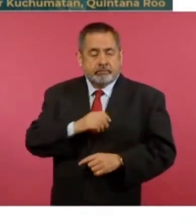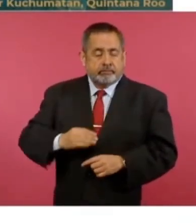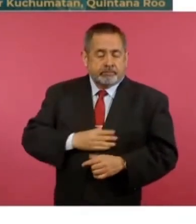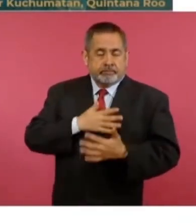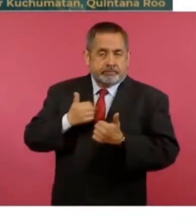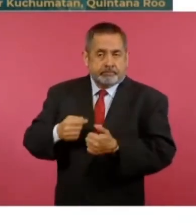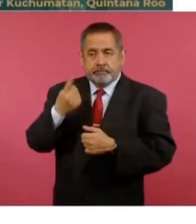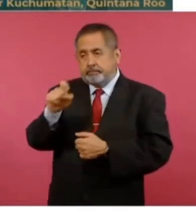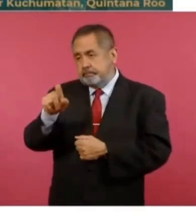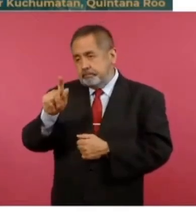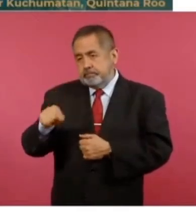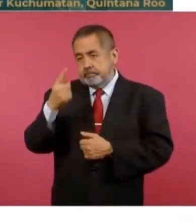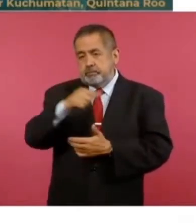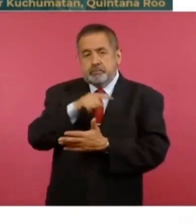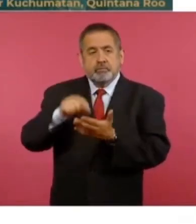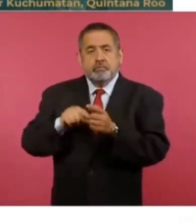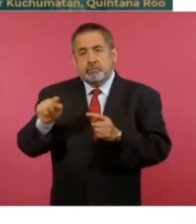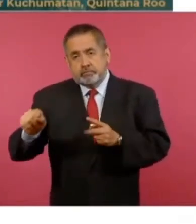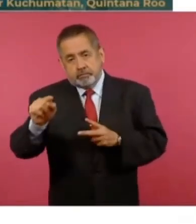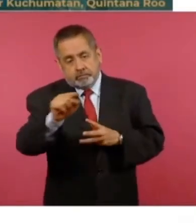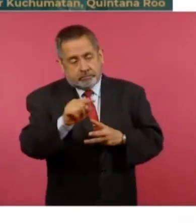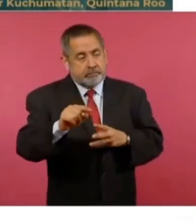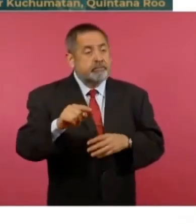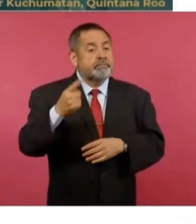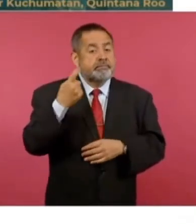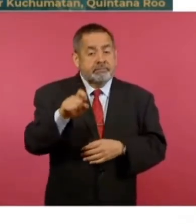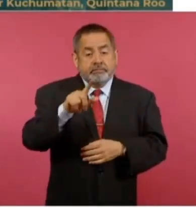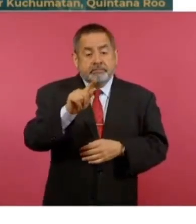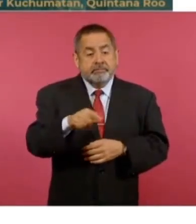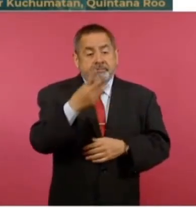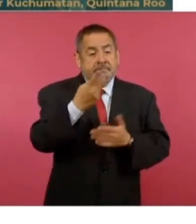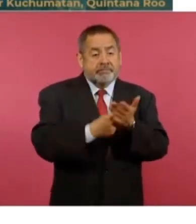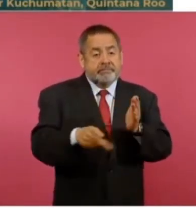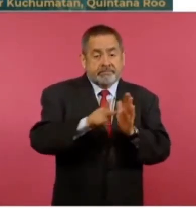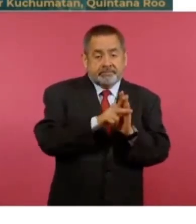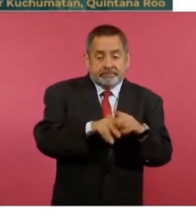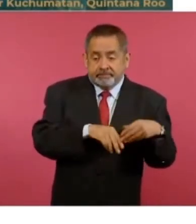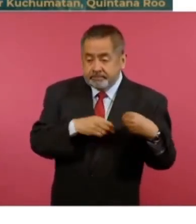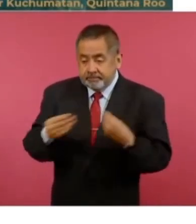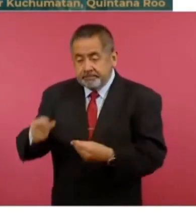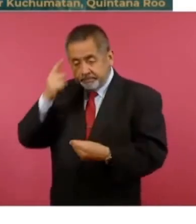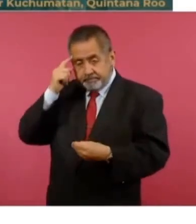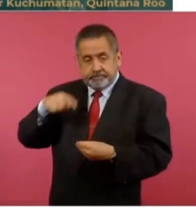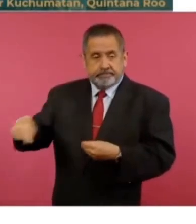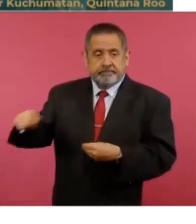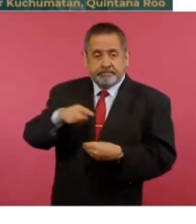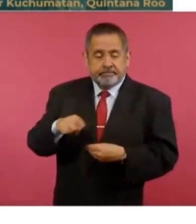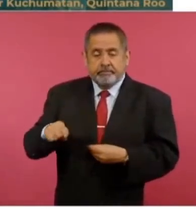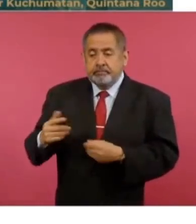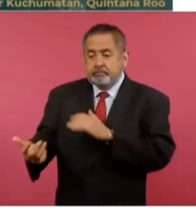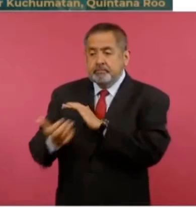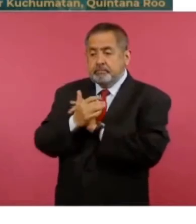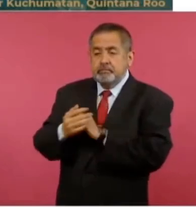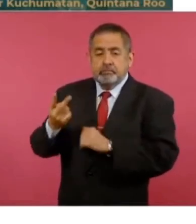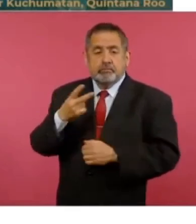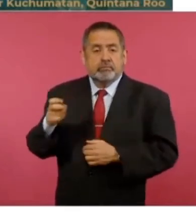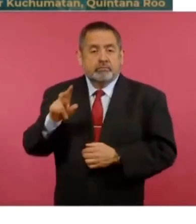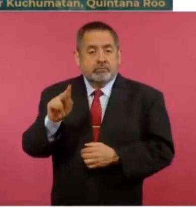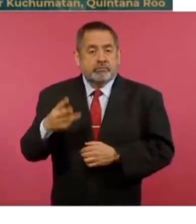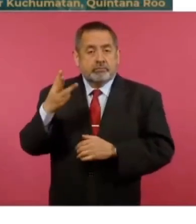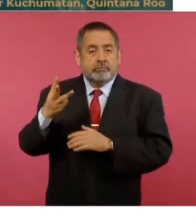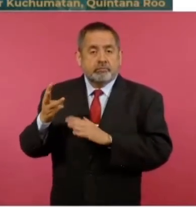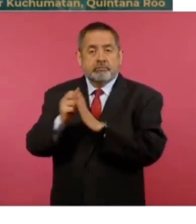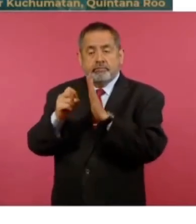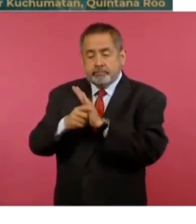en 171 centros de salud. De las 173 vacantes para médicas y médicos generales hay 283 registros,